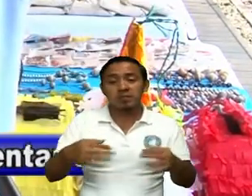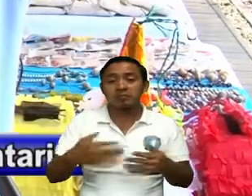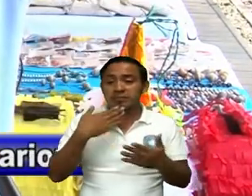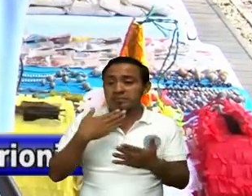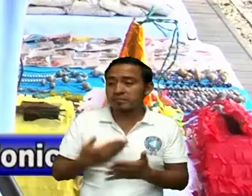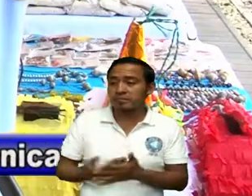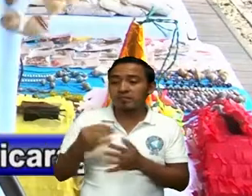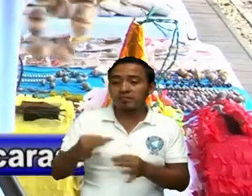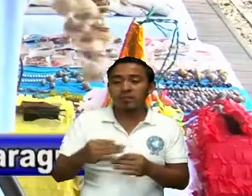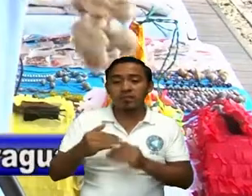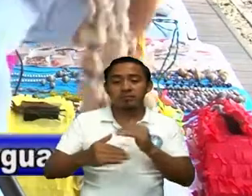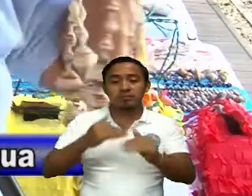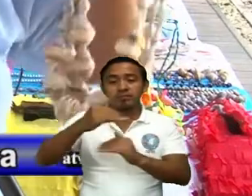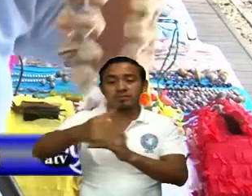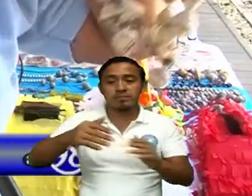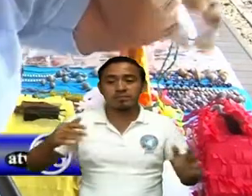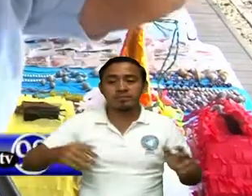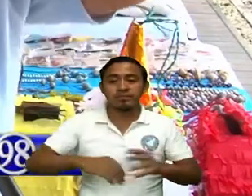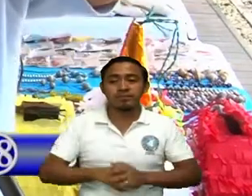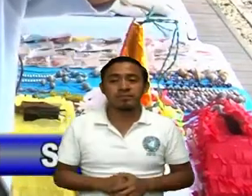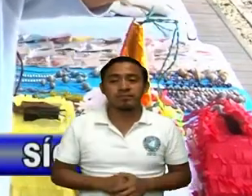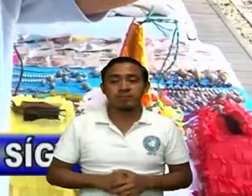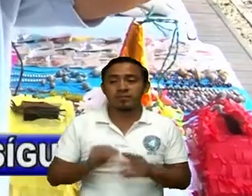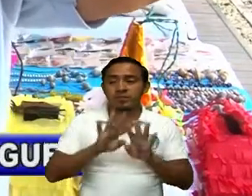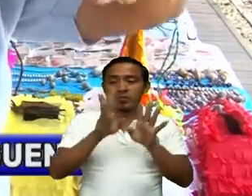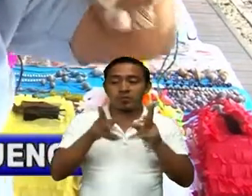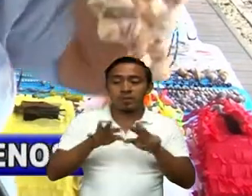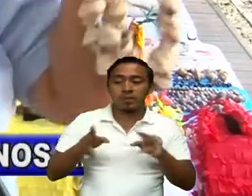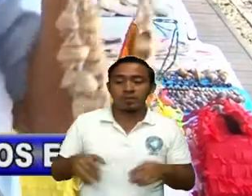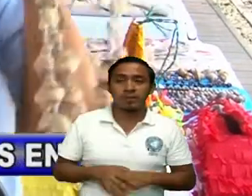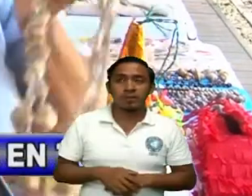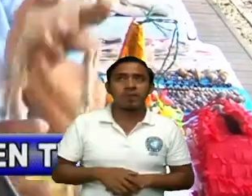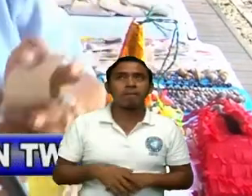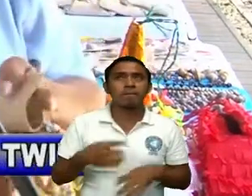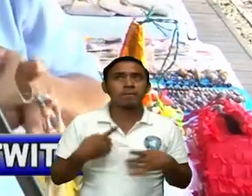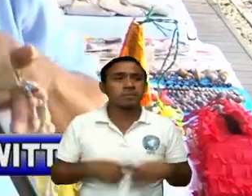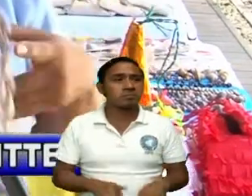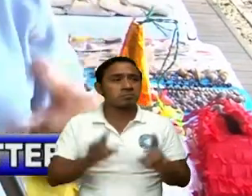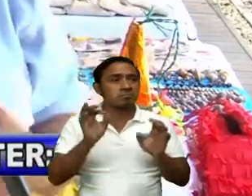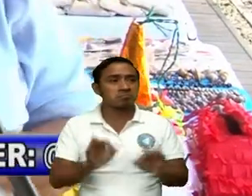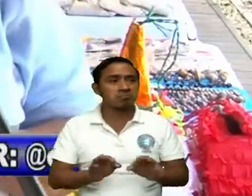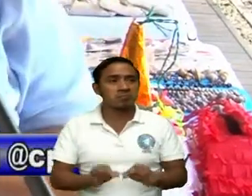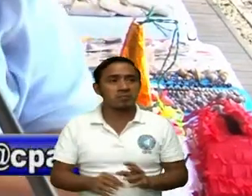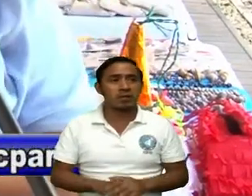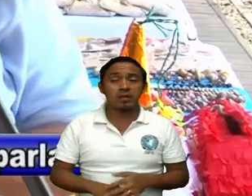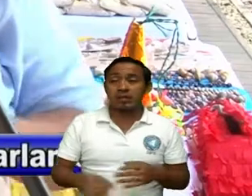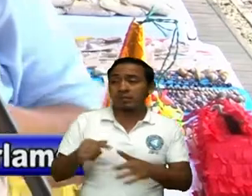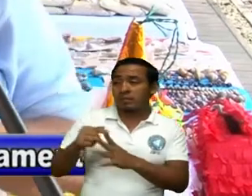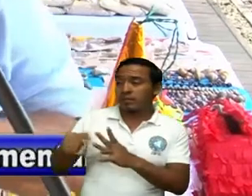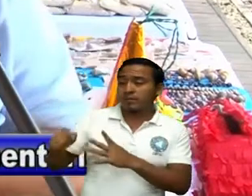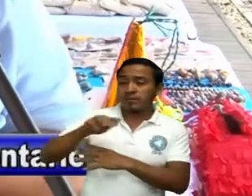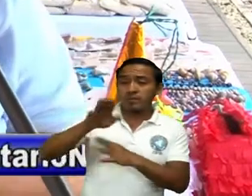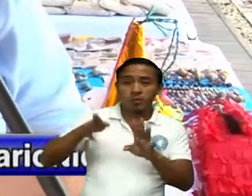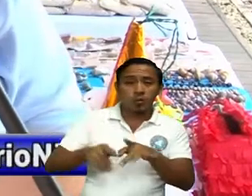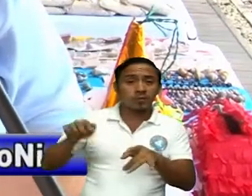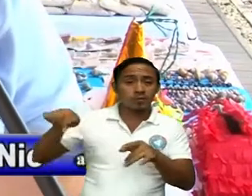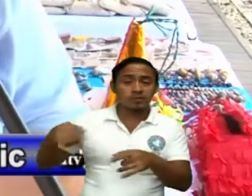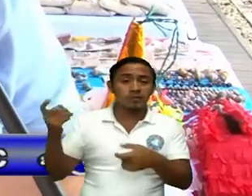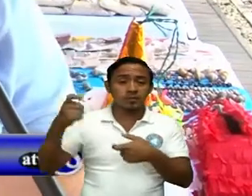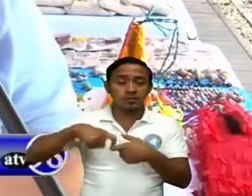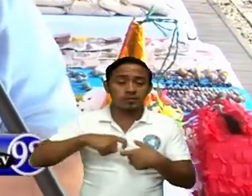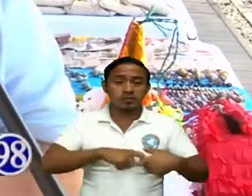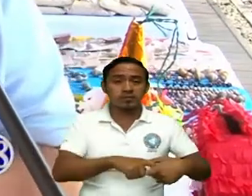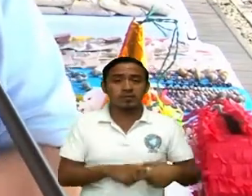pues estamos sobreviviendo las mujeres dignamente. Y la mayoría de las mujeres que están